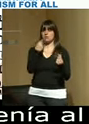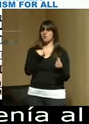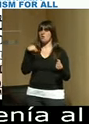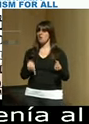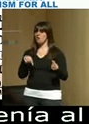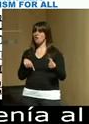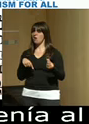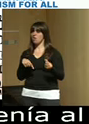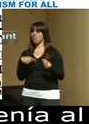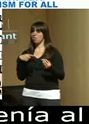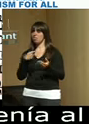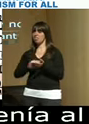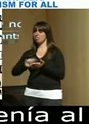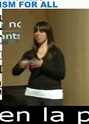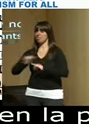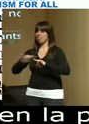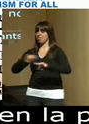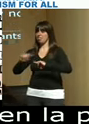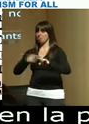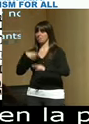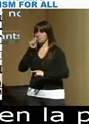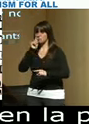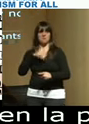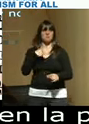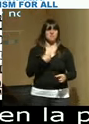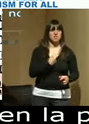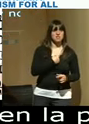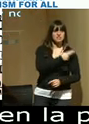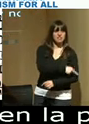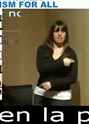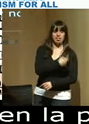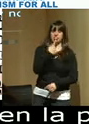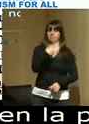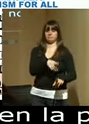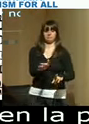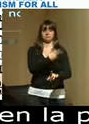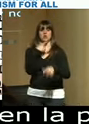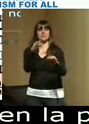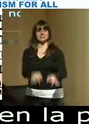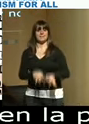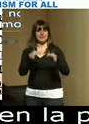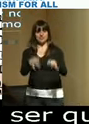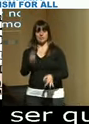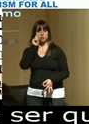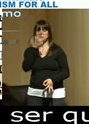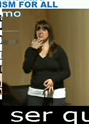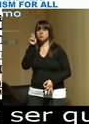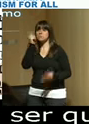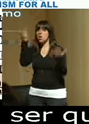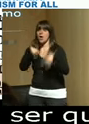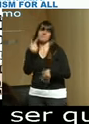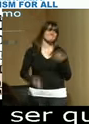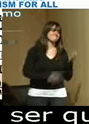sea director de un hospital público. Entonces me aboqué siempre al turismo y digo, si no hay lugar, me voy a mi casa y seguiré